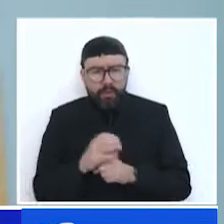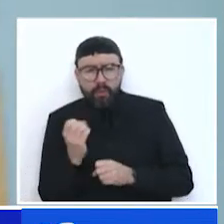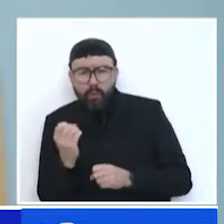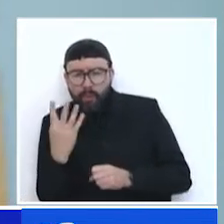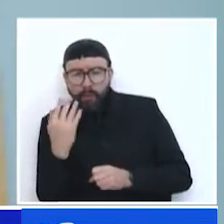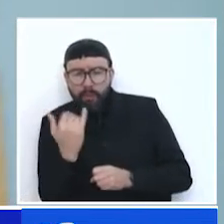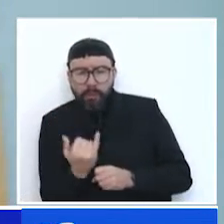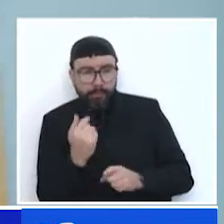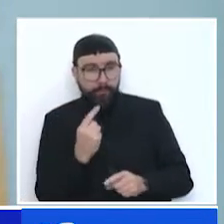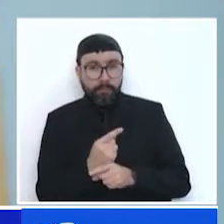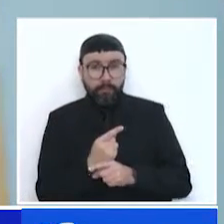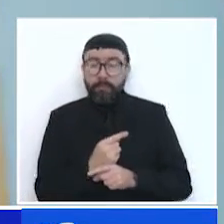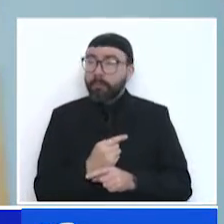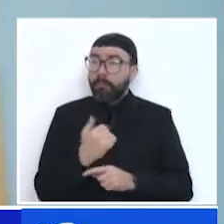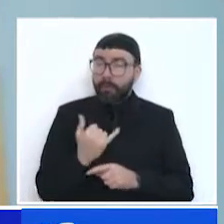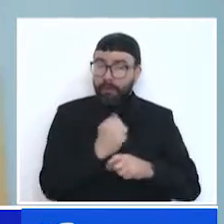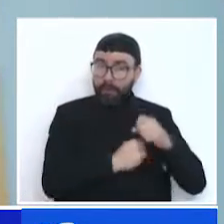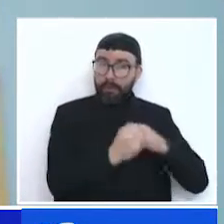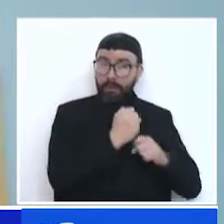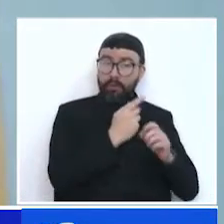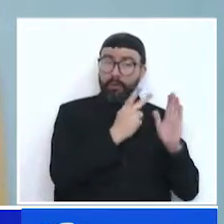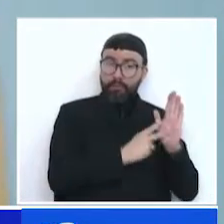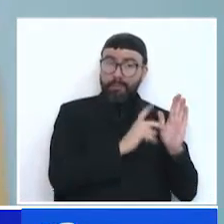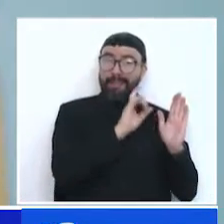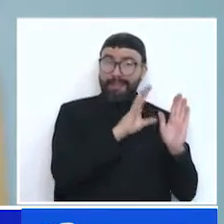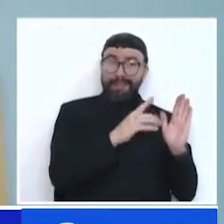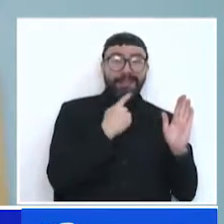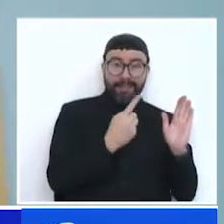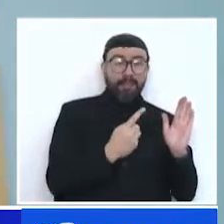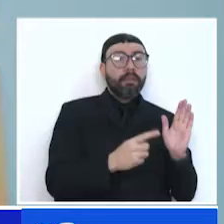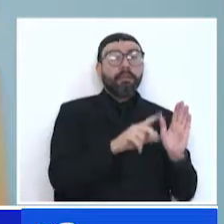SIN 2015, nos dice que el